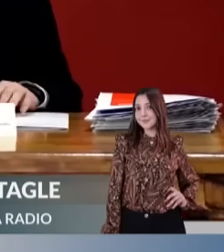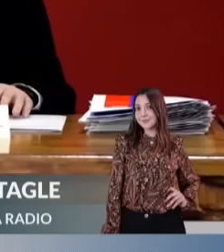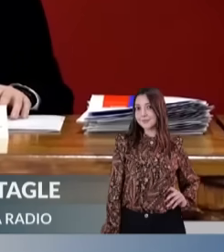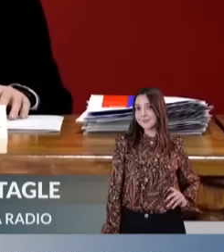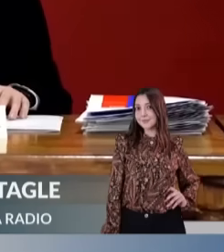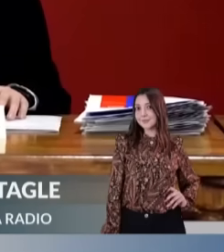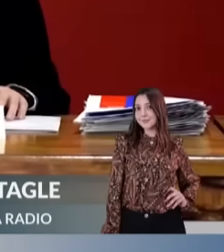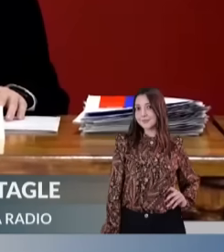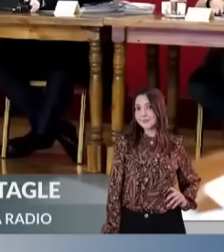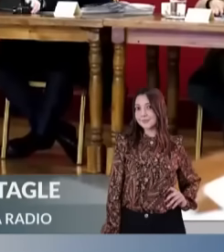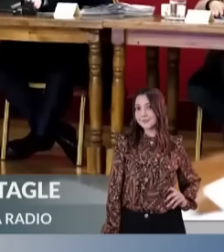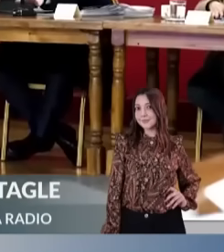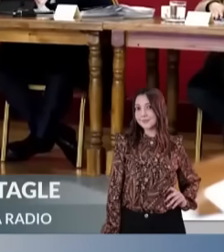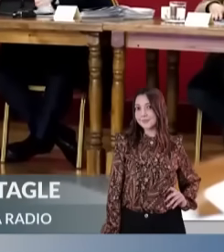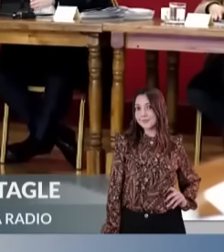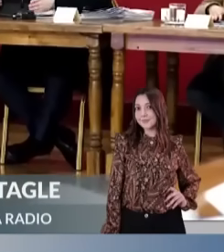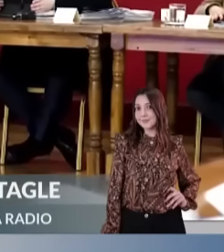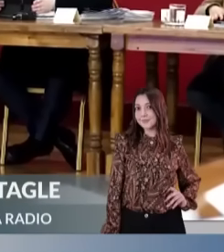resto, entonces claro,